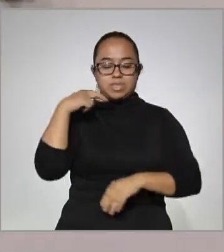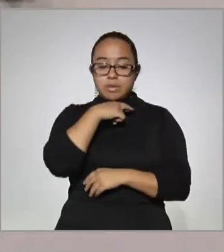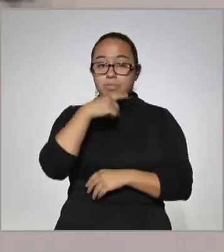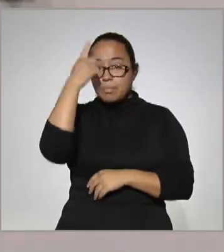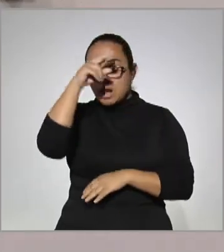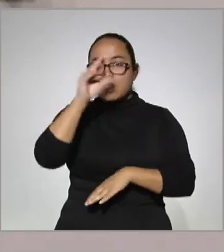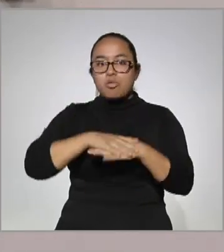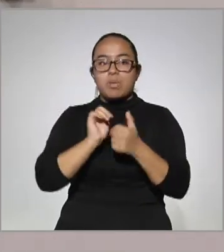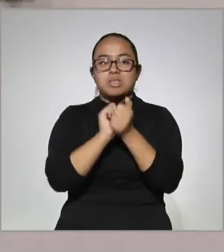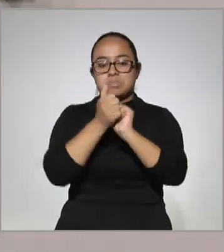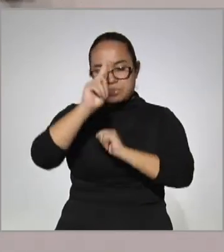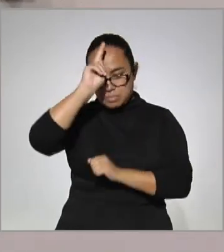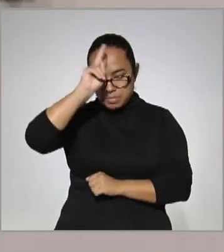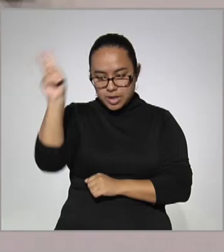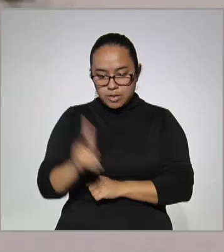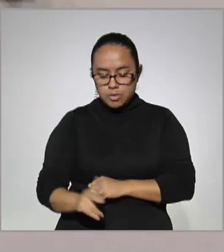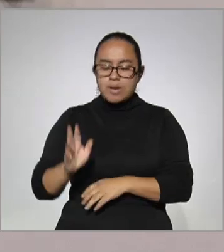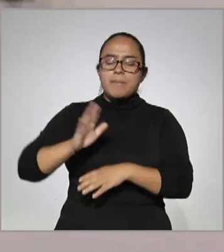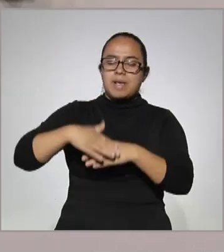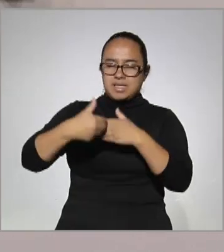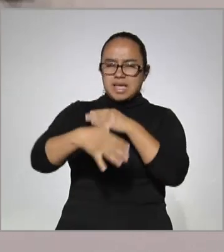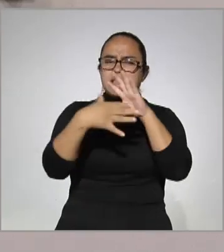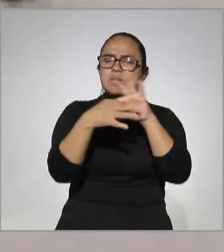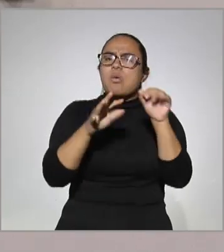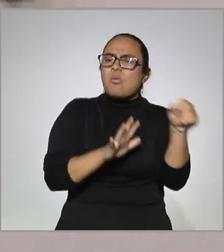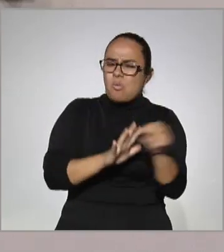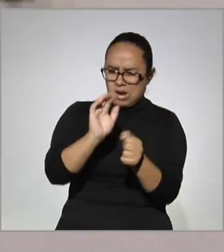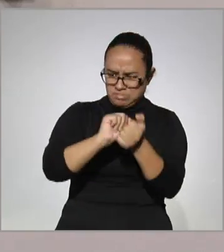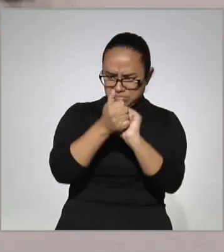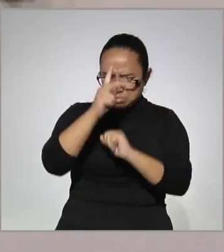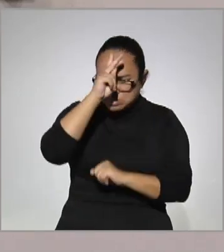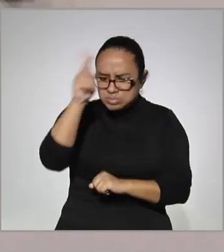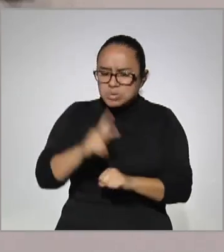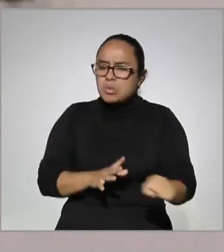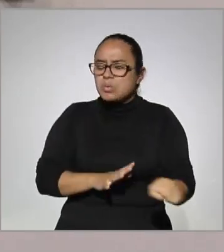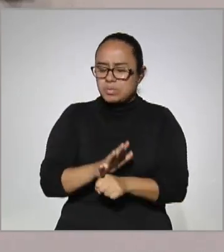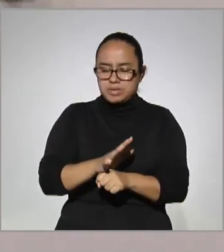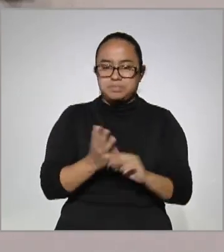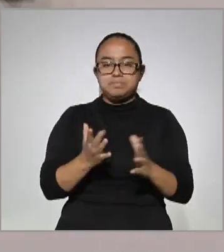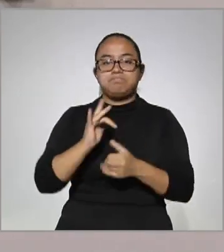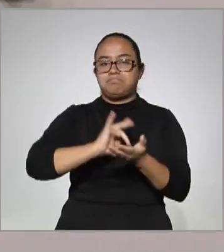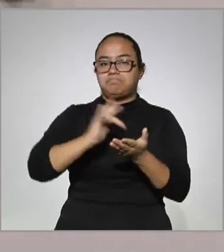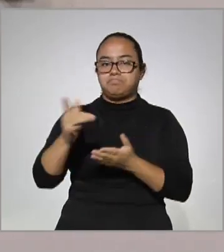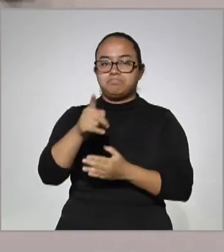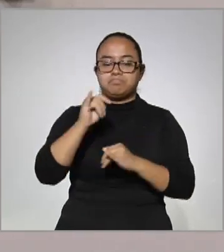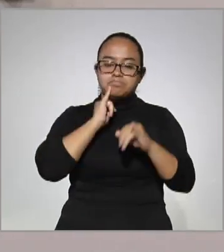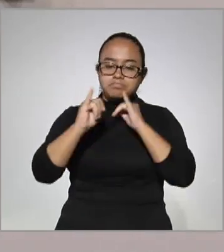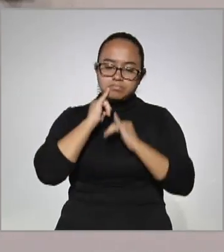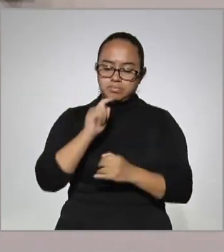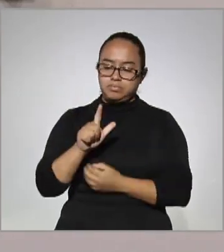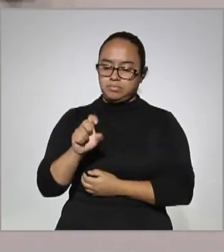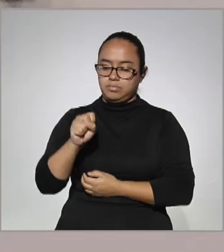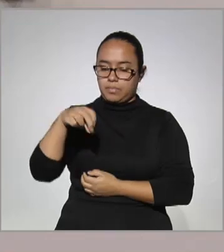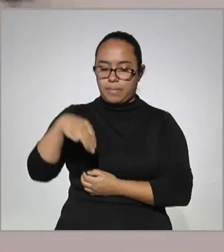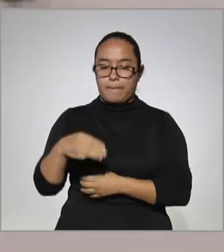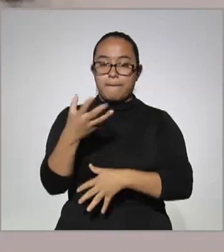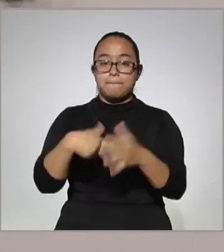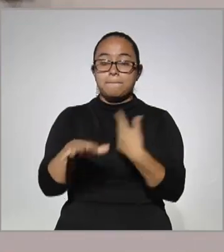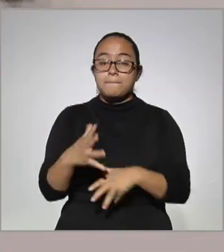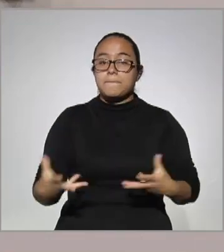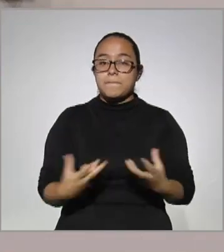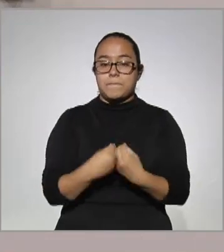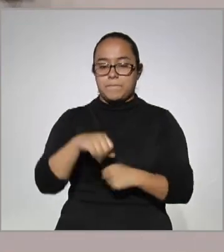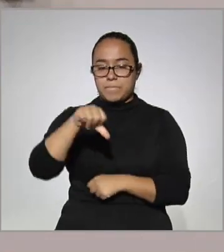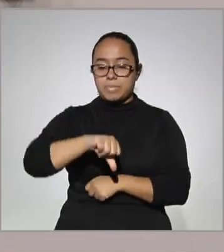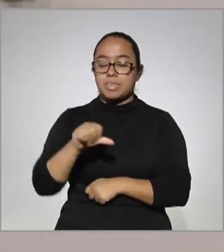y veamos tragedias que ahorita nos van a platicar los especialistas qué es lo que sucede. Quiero agradecer a nuestras intérpretes de lengua de señas que están con nosotros el día